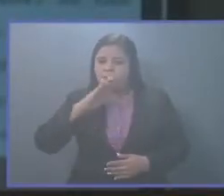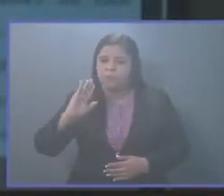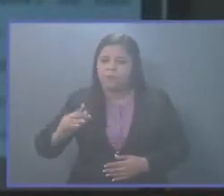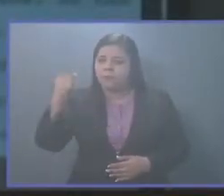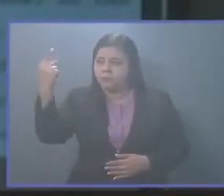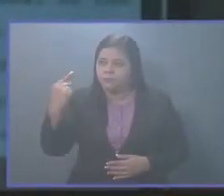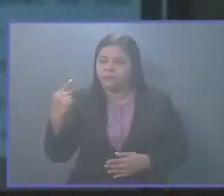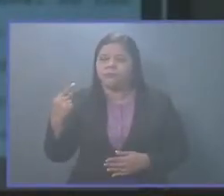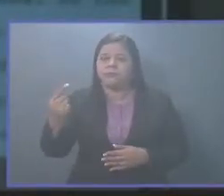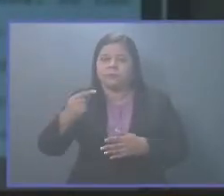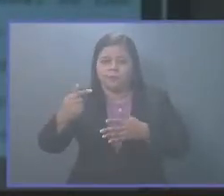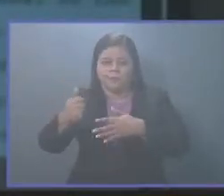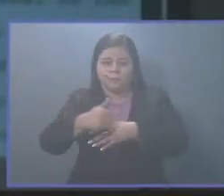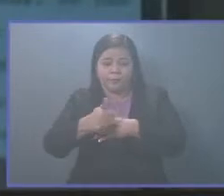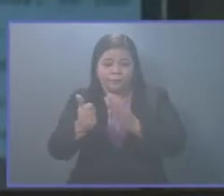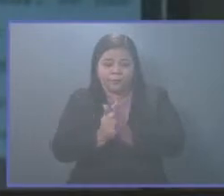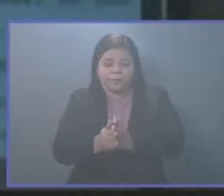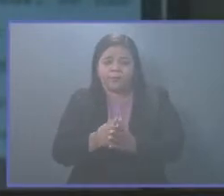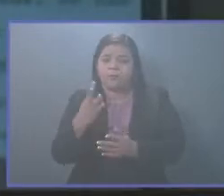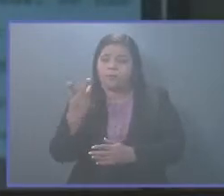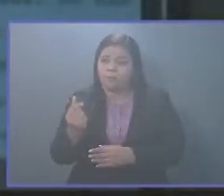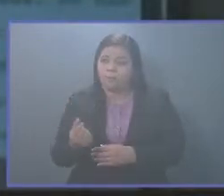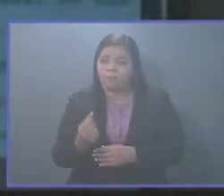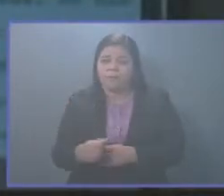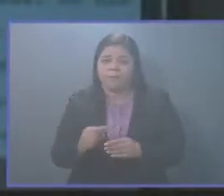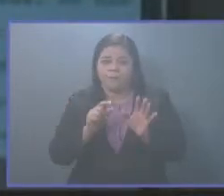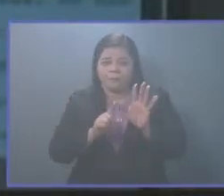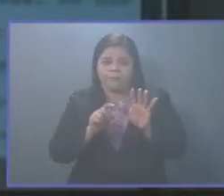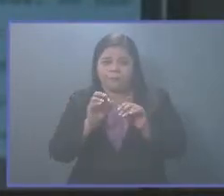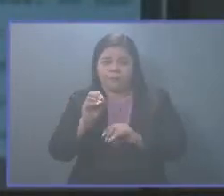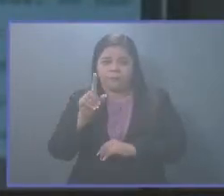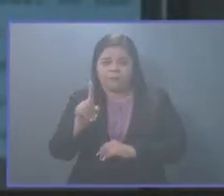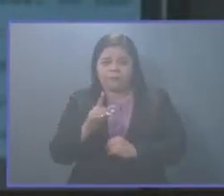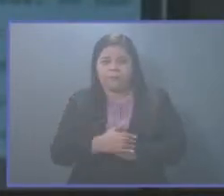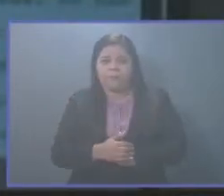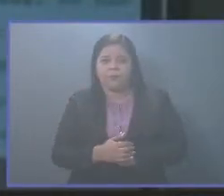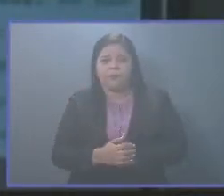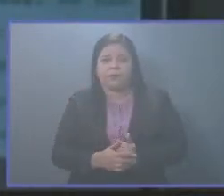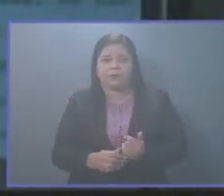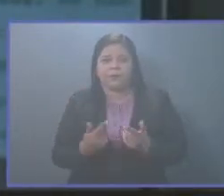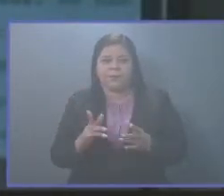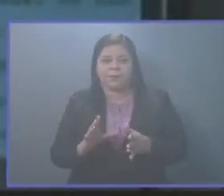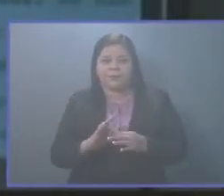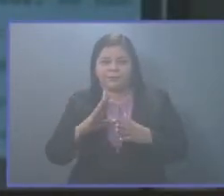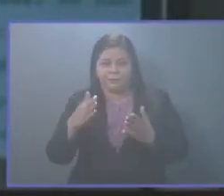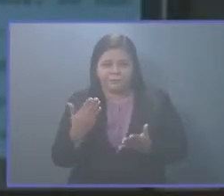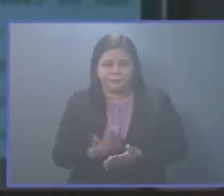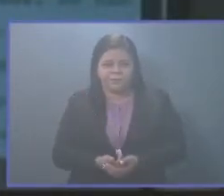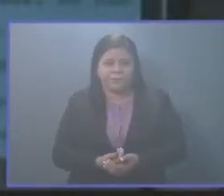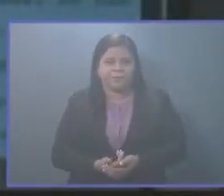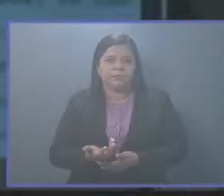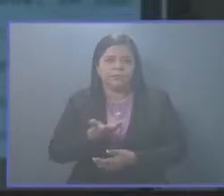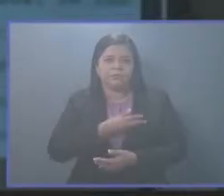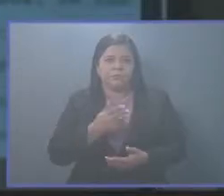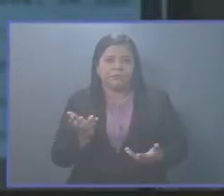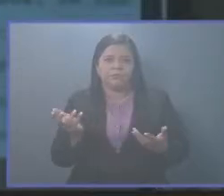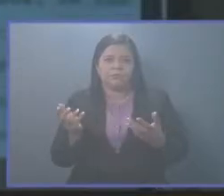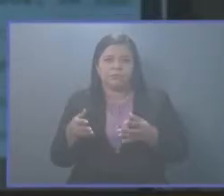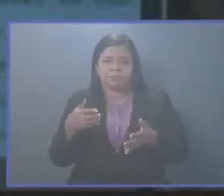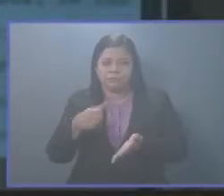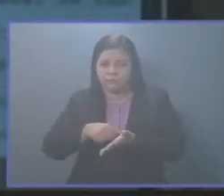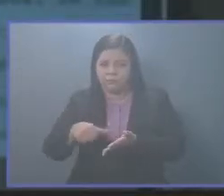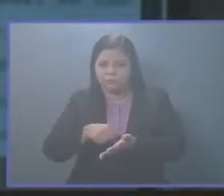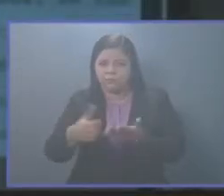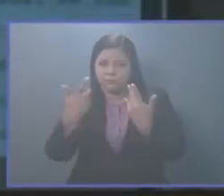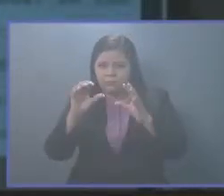Legislativo 608. En ese orden de ideas podría haber un vacío de parte de la instancia principal para planificar, organizar